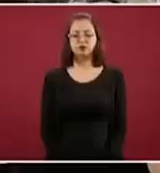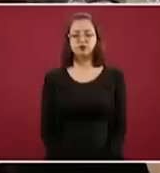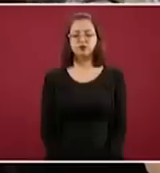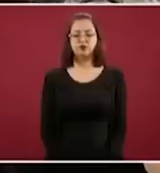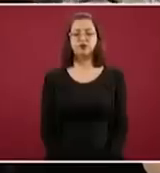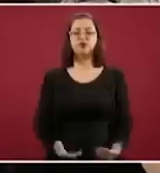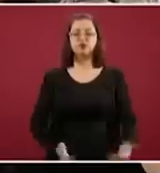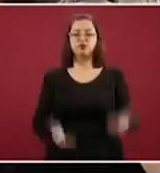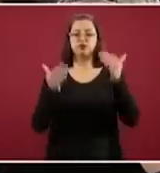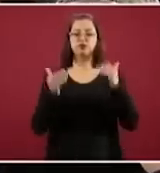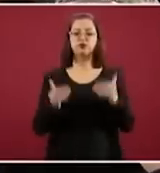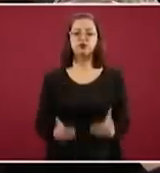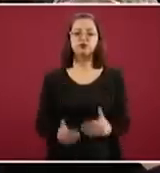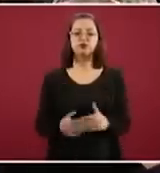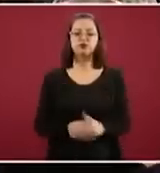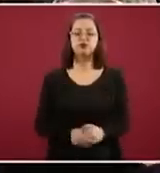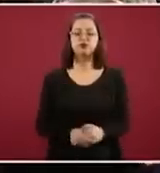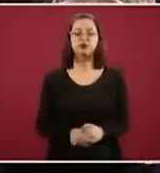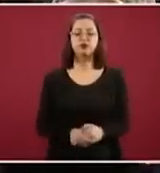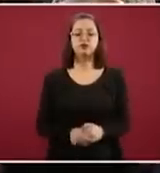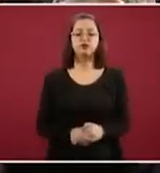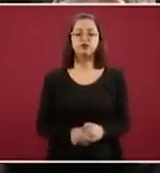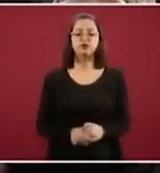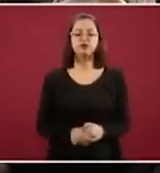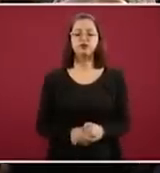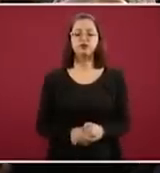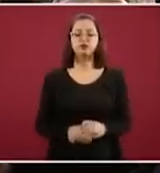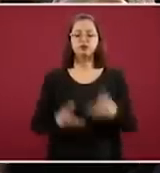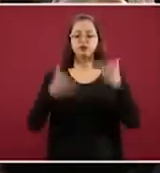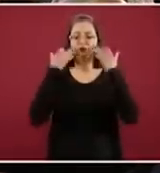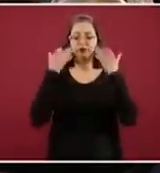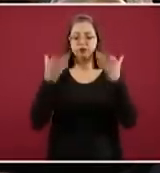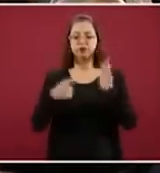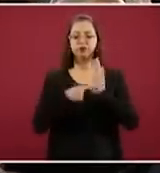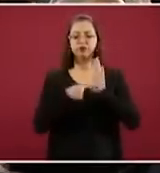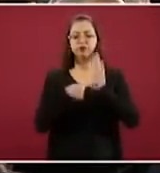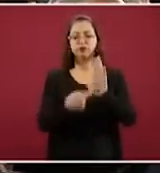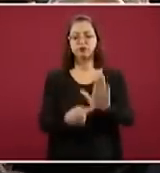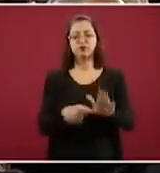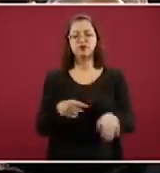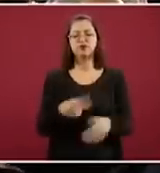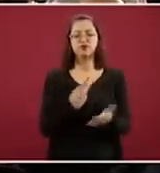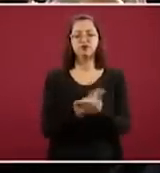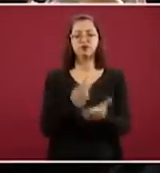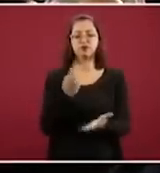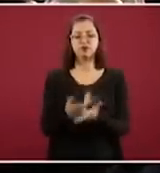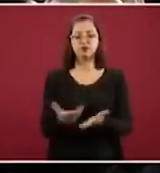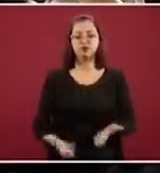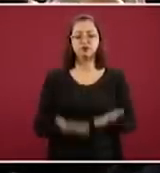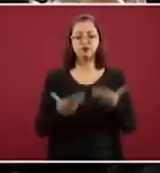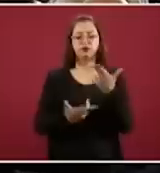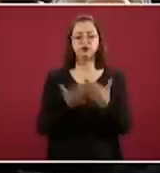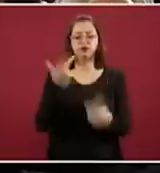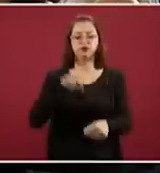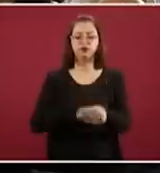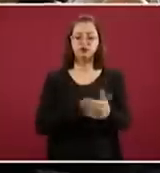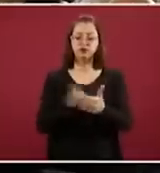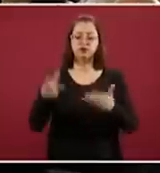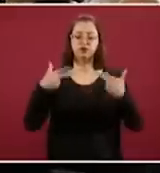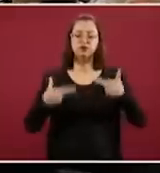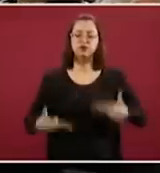A continuación, se realizará el testimonio de la premiada con el Premio Nacional de Derechos